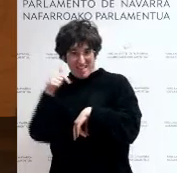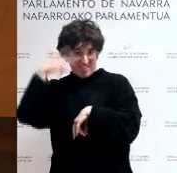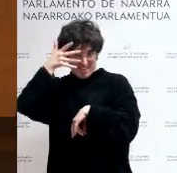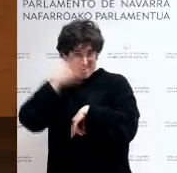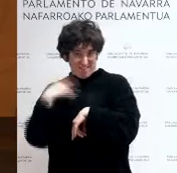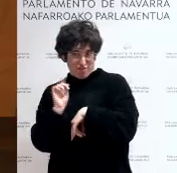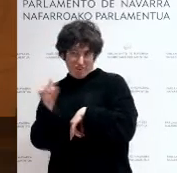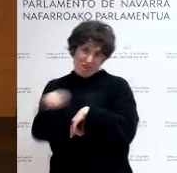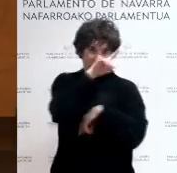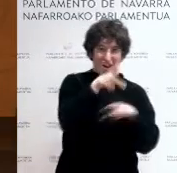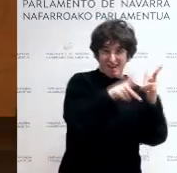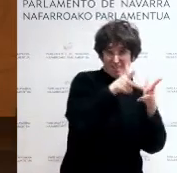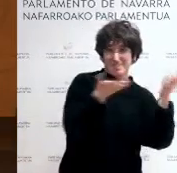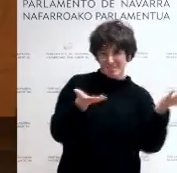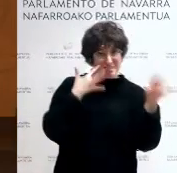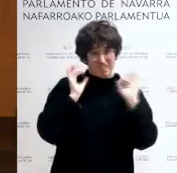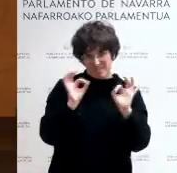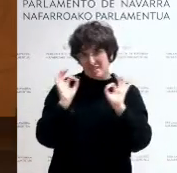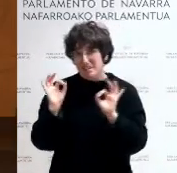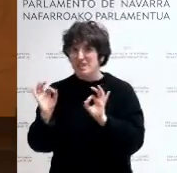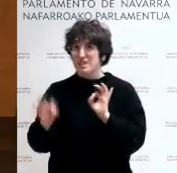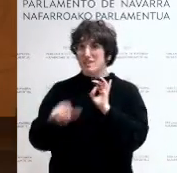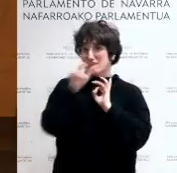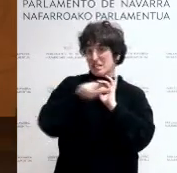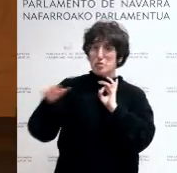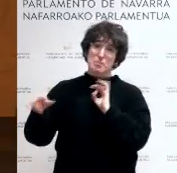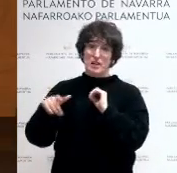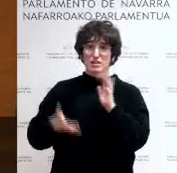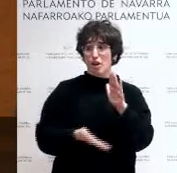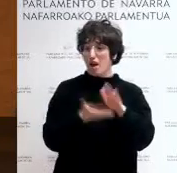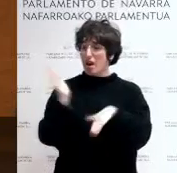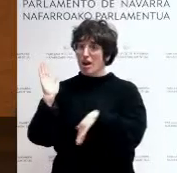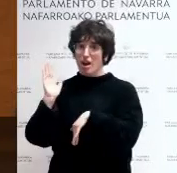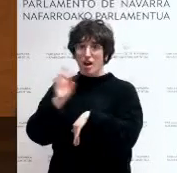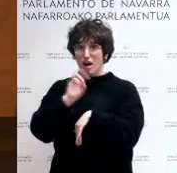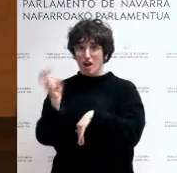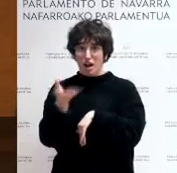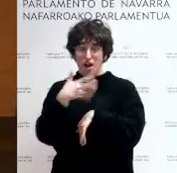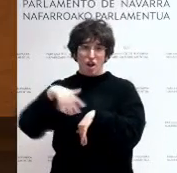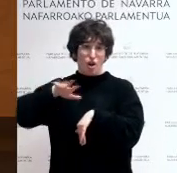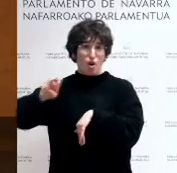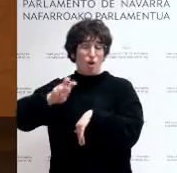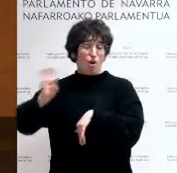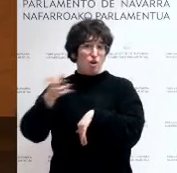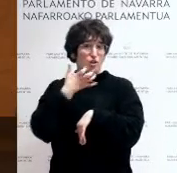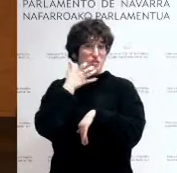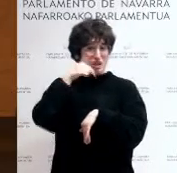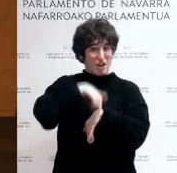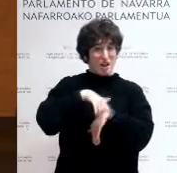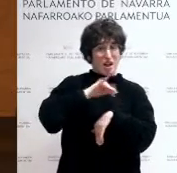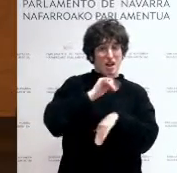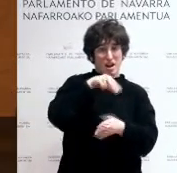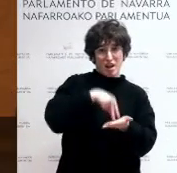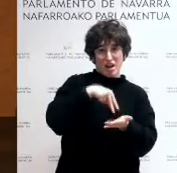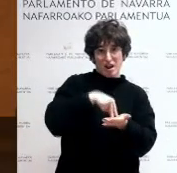puedan trasladarse a otras comunidades autónomas? Tendrá algo que ver, sin ninguna duda, el decreto que hemos aprobado hoy a la mañana, que encima ahora les vamos a